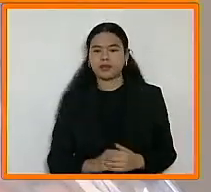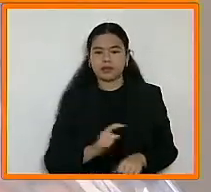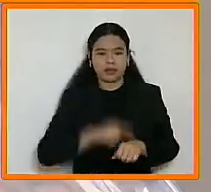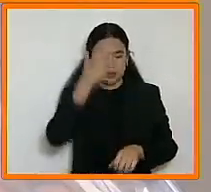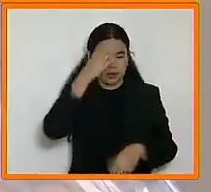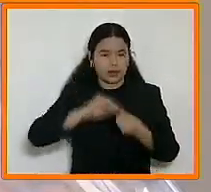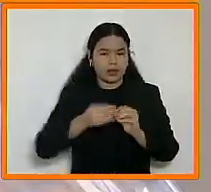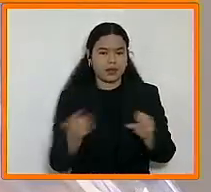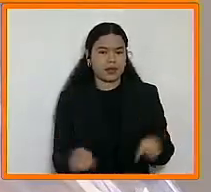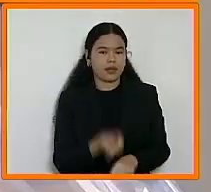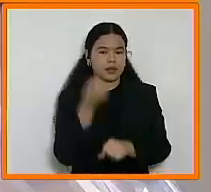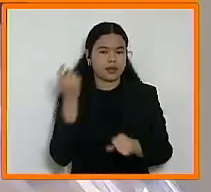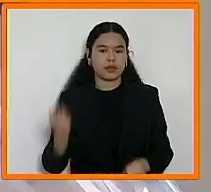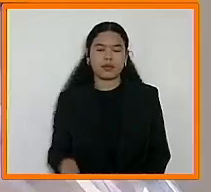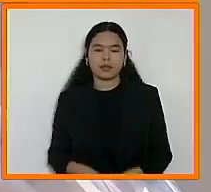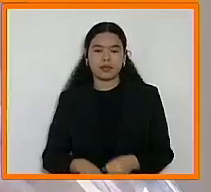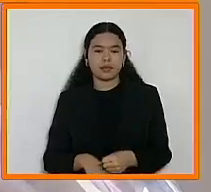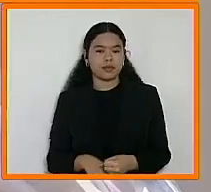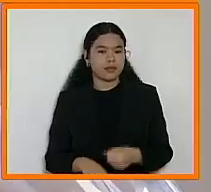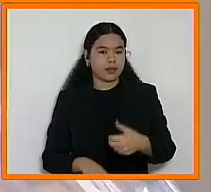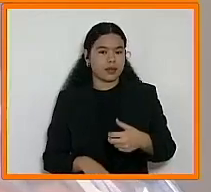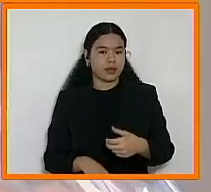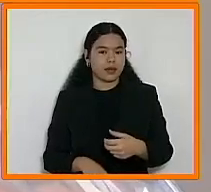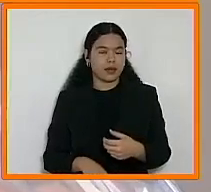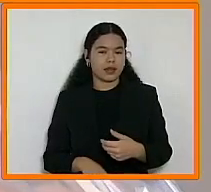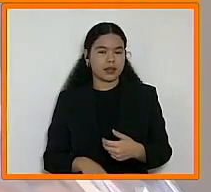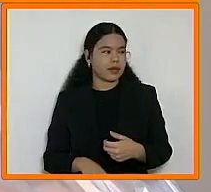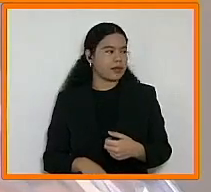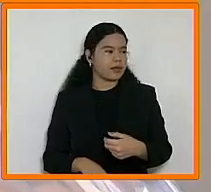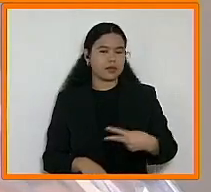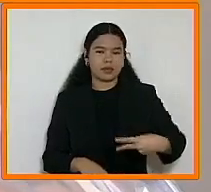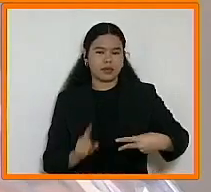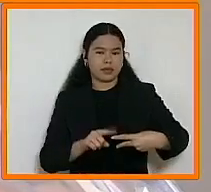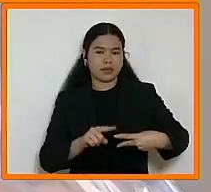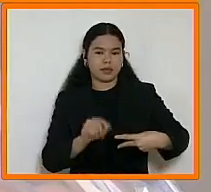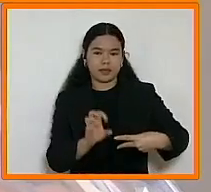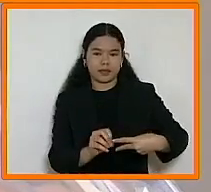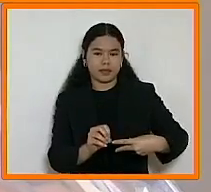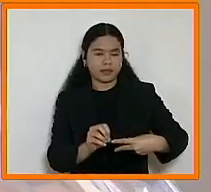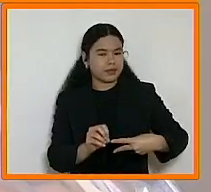primer dígito, el 0. Segundo dígito, suerte.